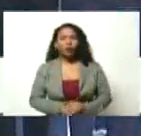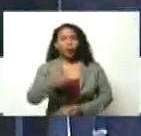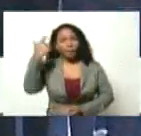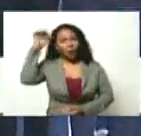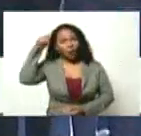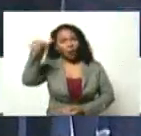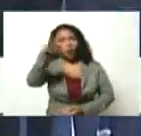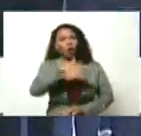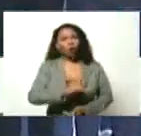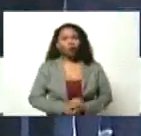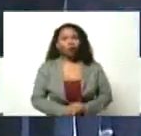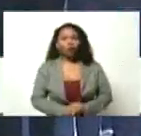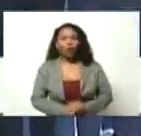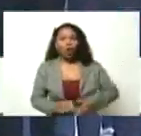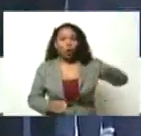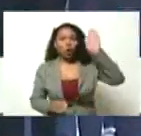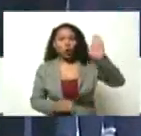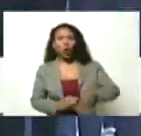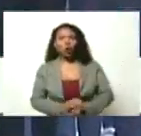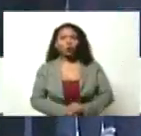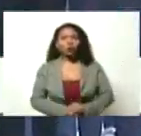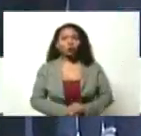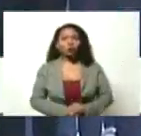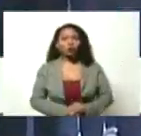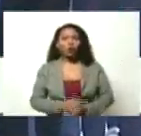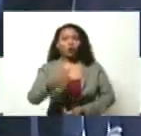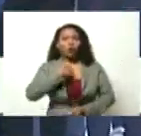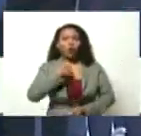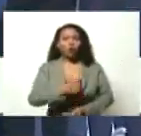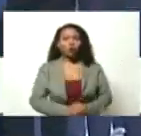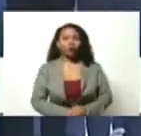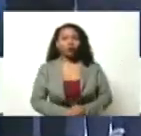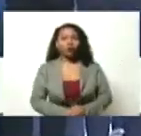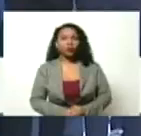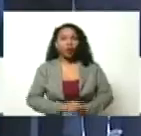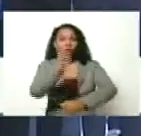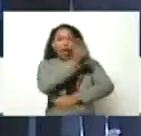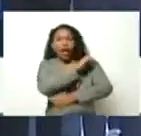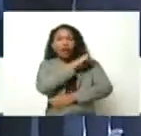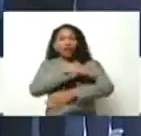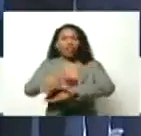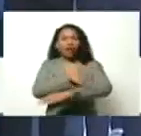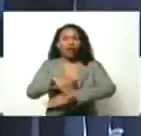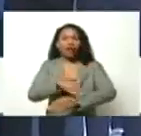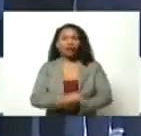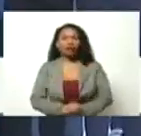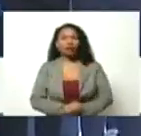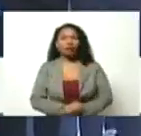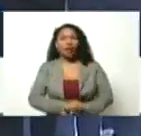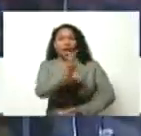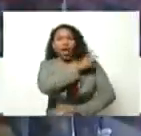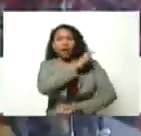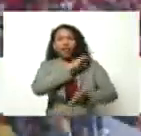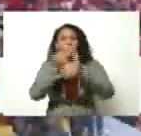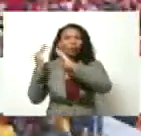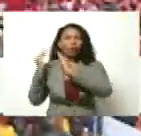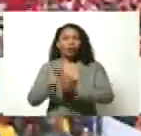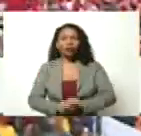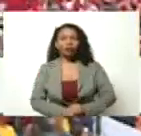pueblo lo juro yo jefe de calle jefe de